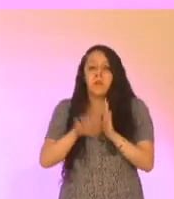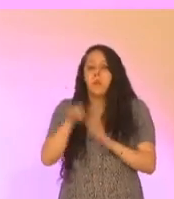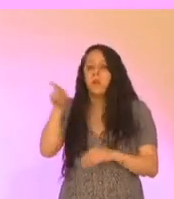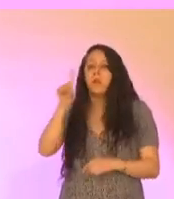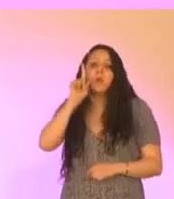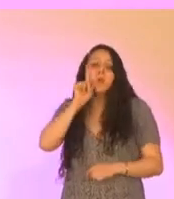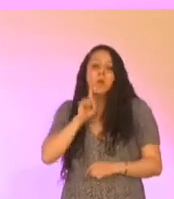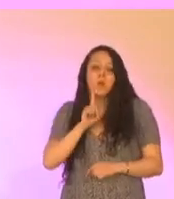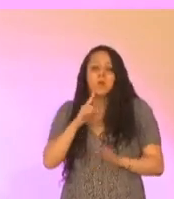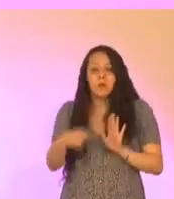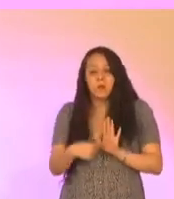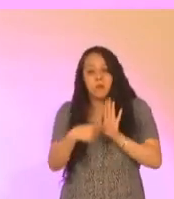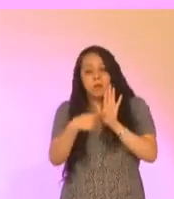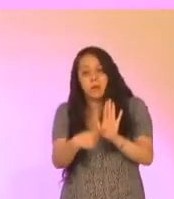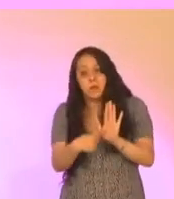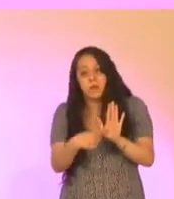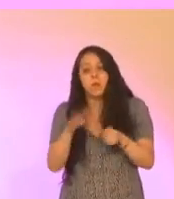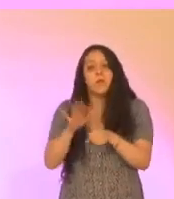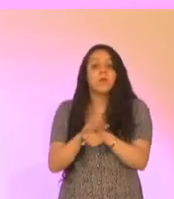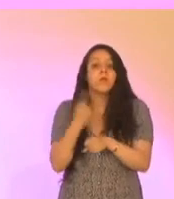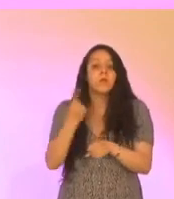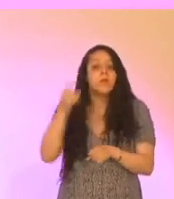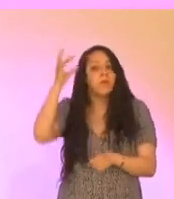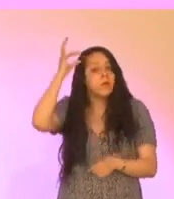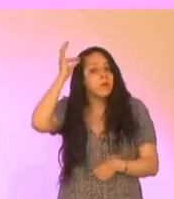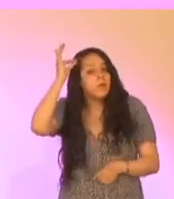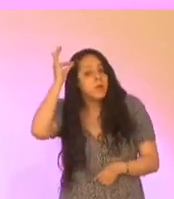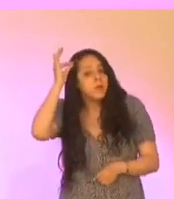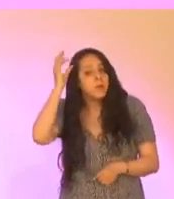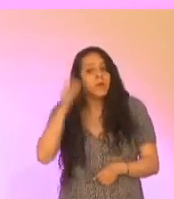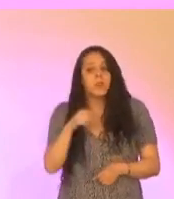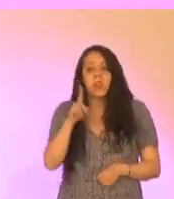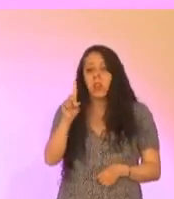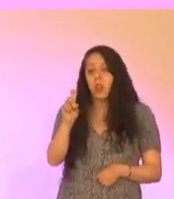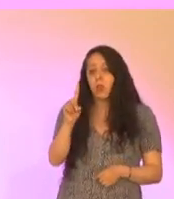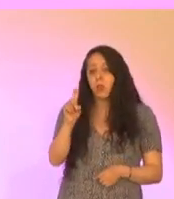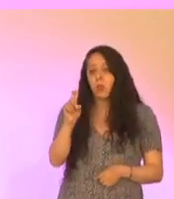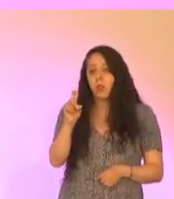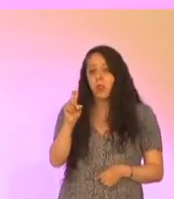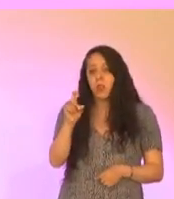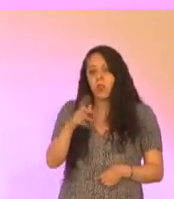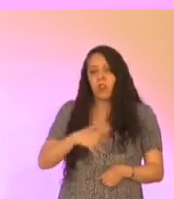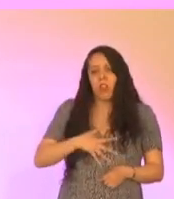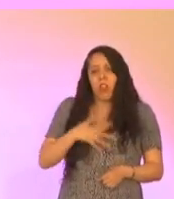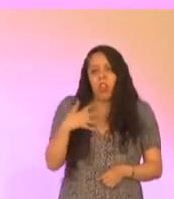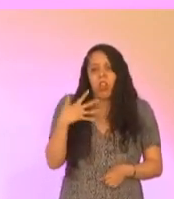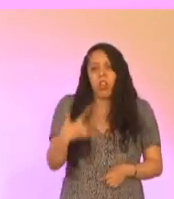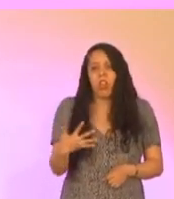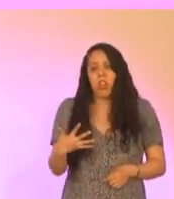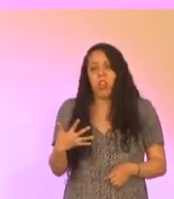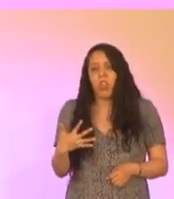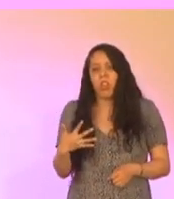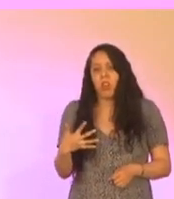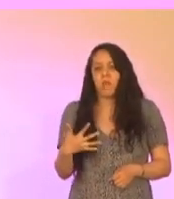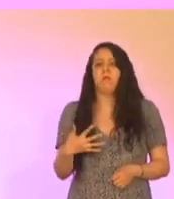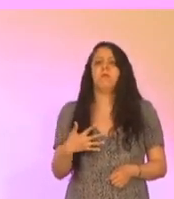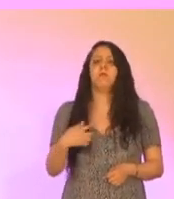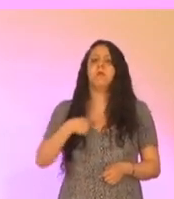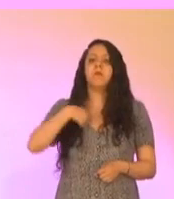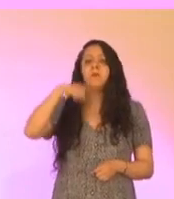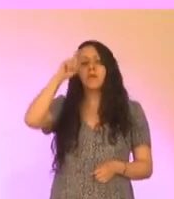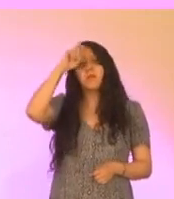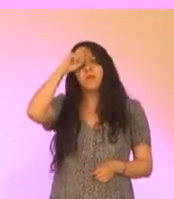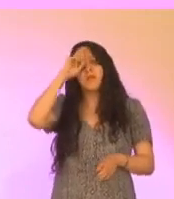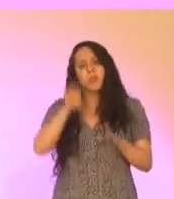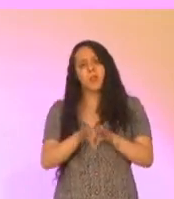expuso porque el cabello mojado es asqueroso a mí jamás había ocurrido eso pero la verdad es que me